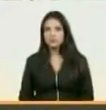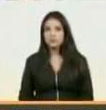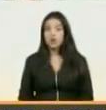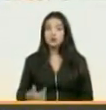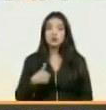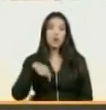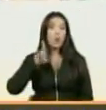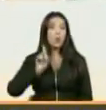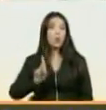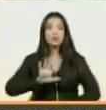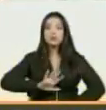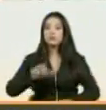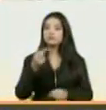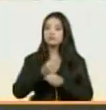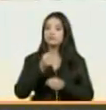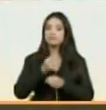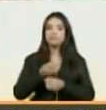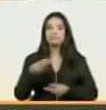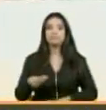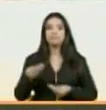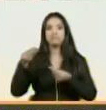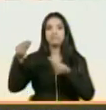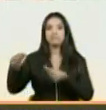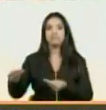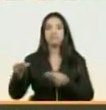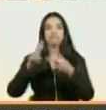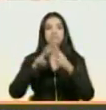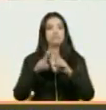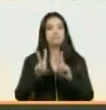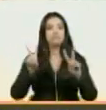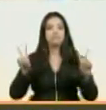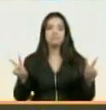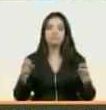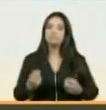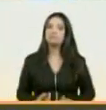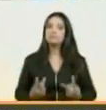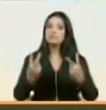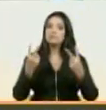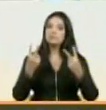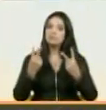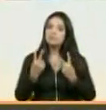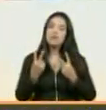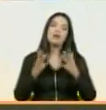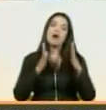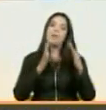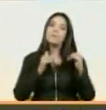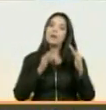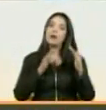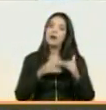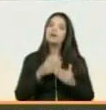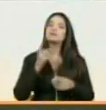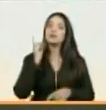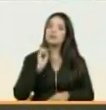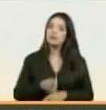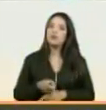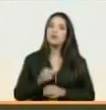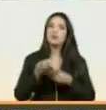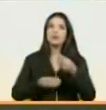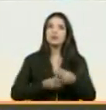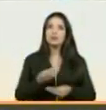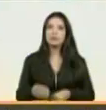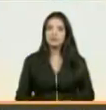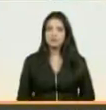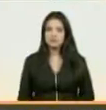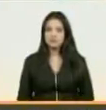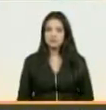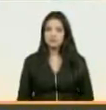yo vine a cumplir una tarea en función de la paz, en función de la vida, en función de la esperanza, y la voy a cumplir. Hay niños que han sido evacuados de sus